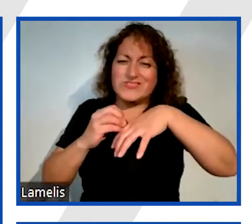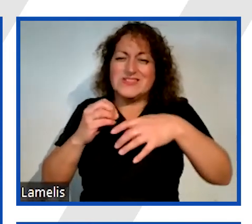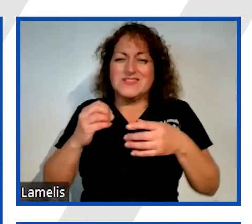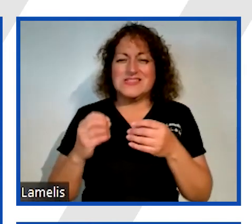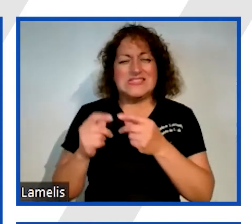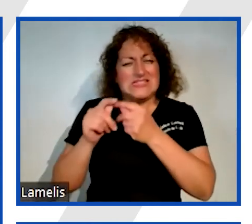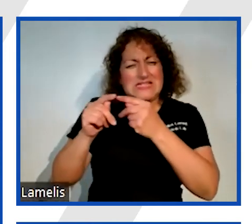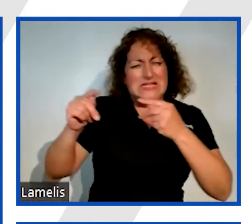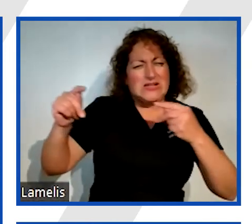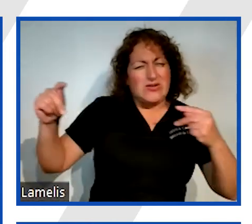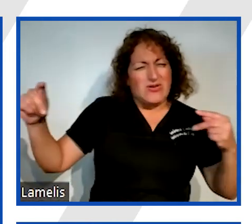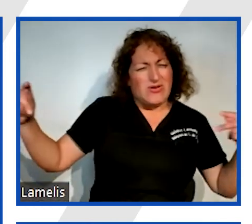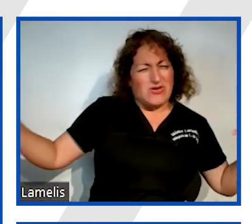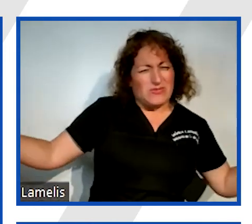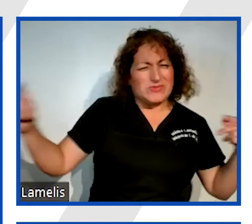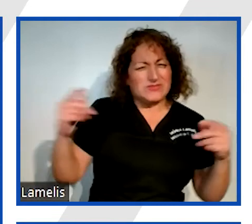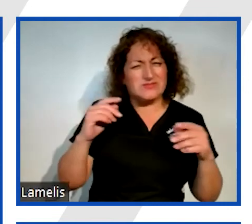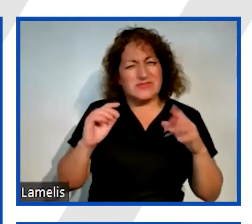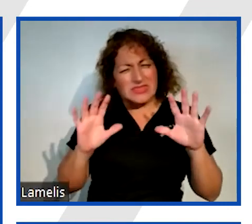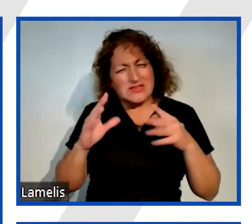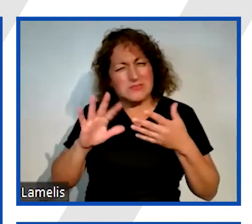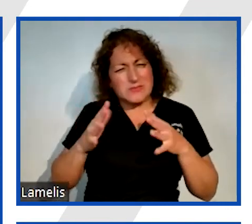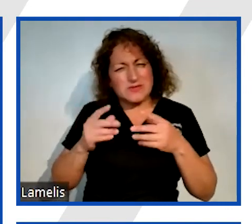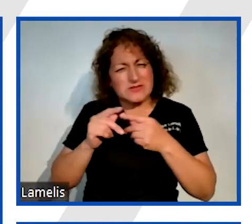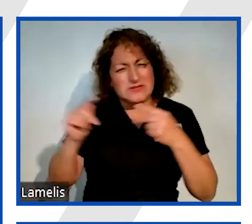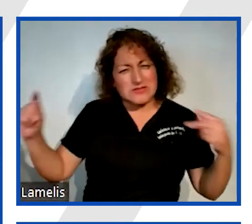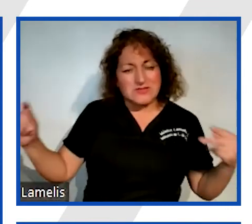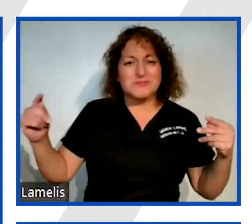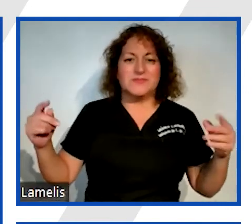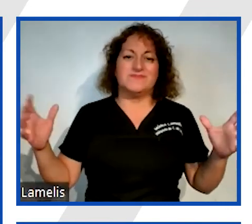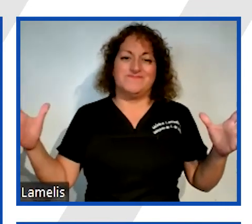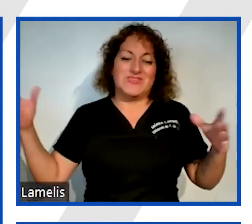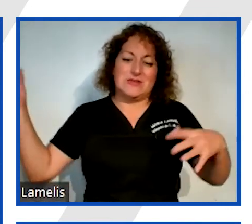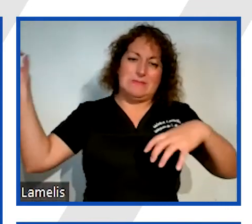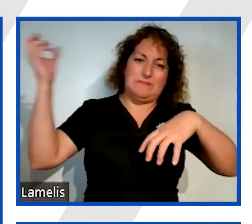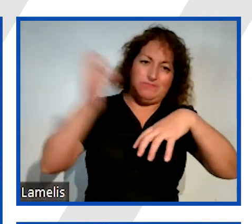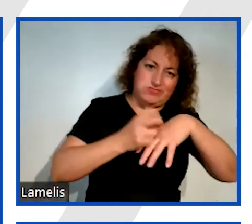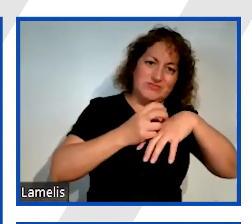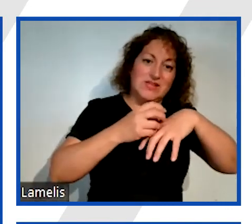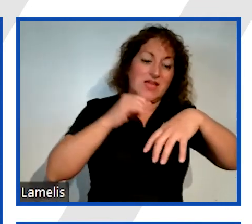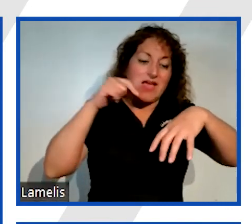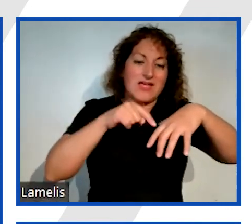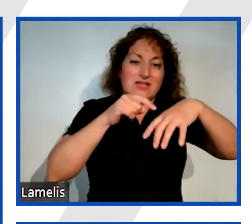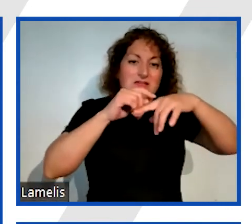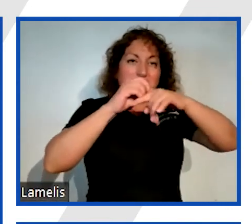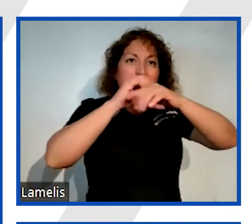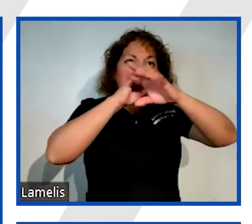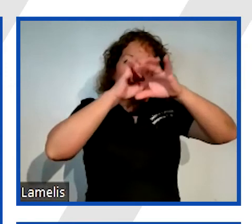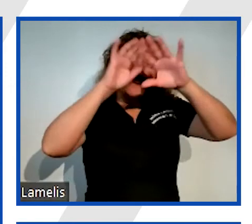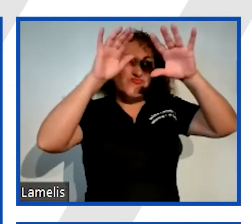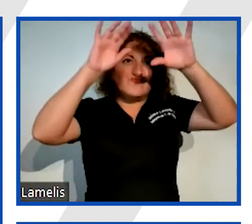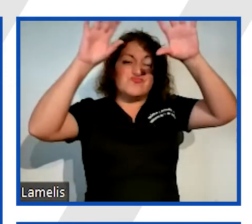con la tierra y ahora que había vida pero cuando cuando no había oxígeno esto era cuando había dos océano atmósfera nada todo